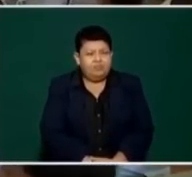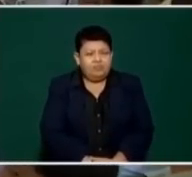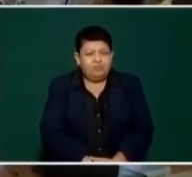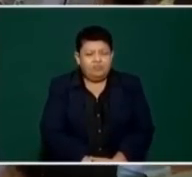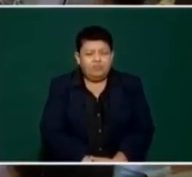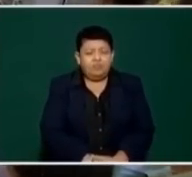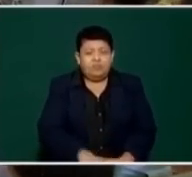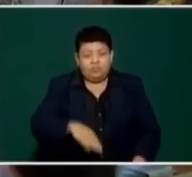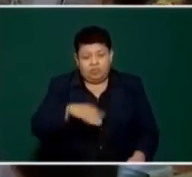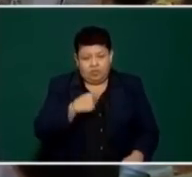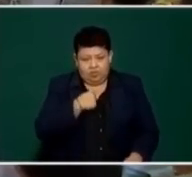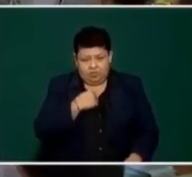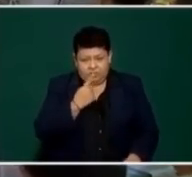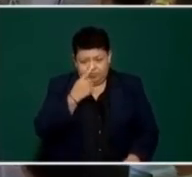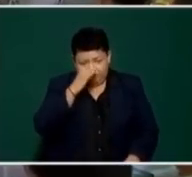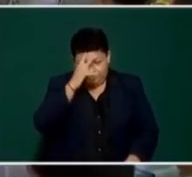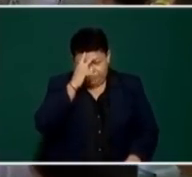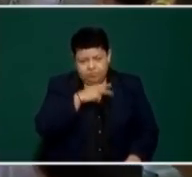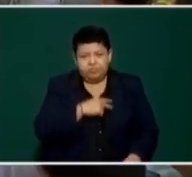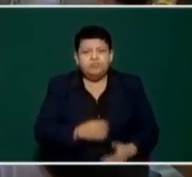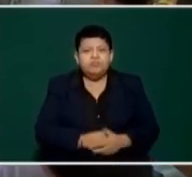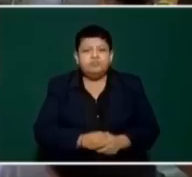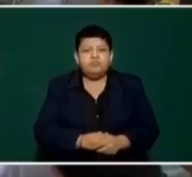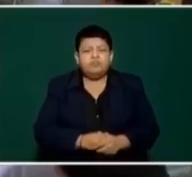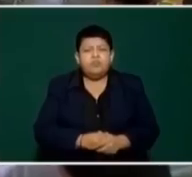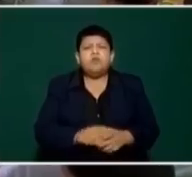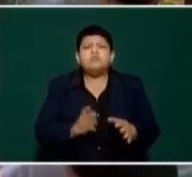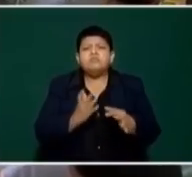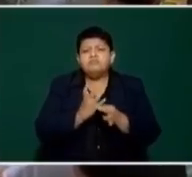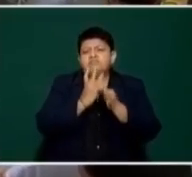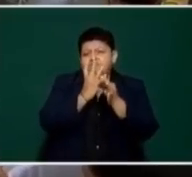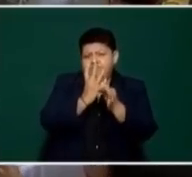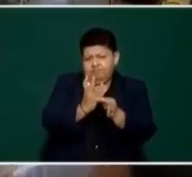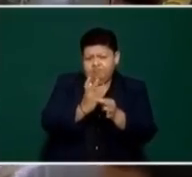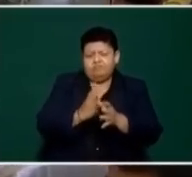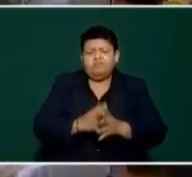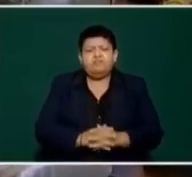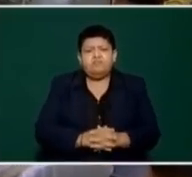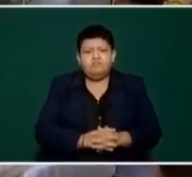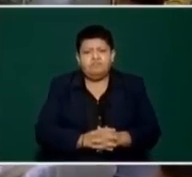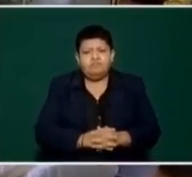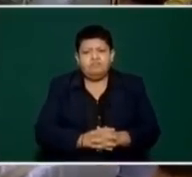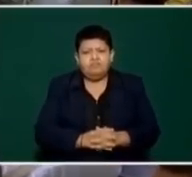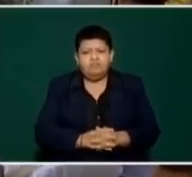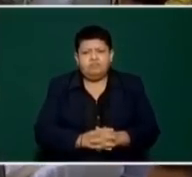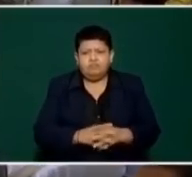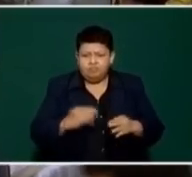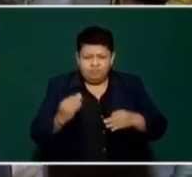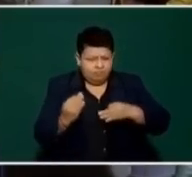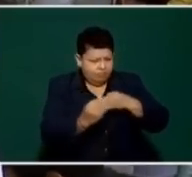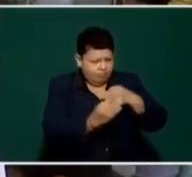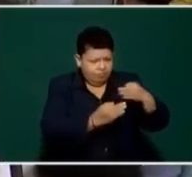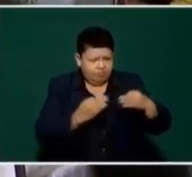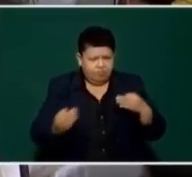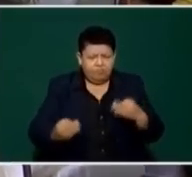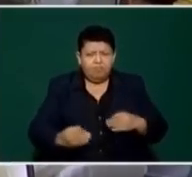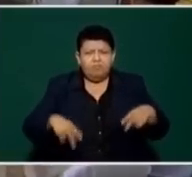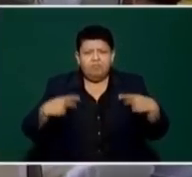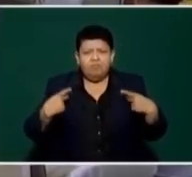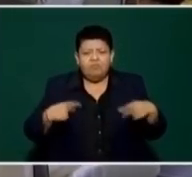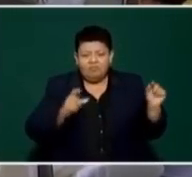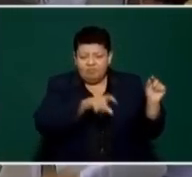Bueno, yo le diría a todos los mexicanos